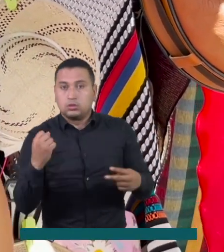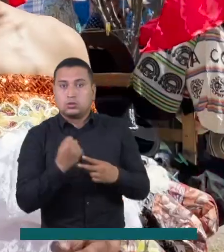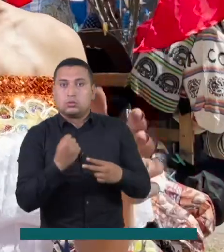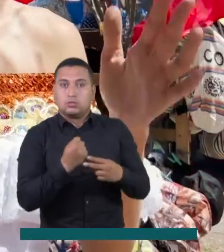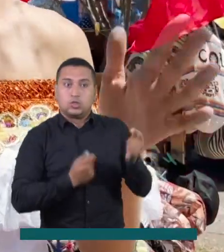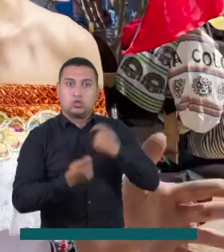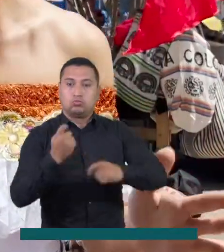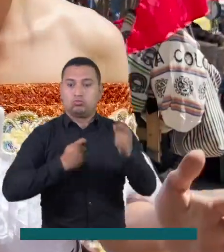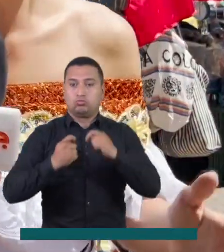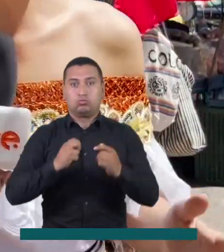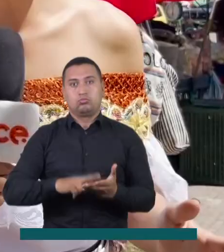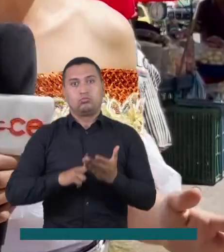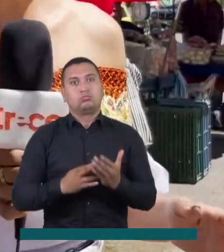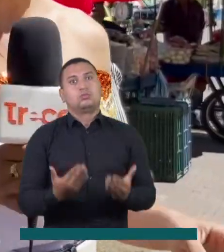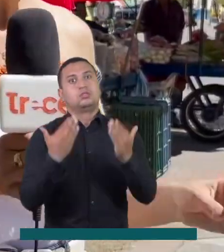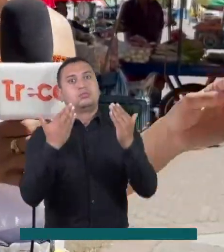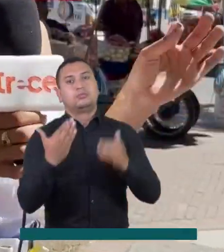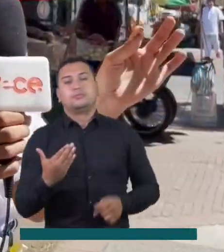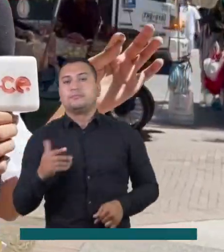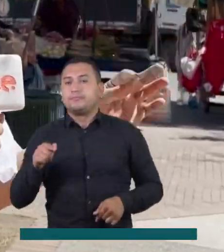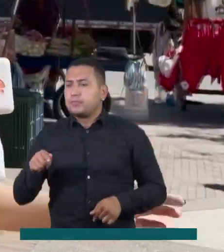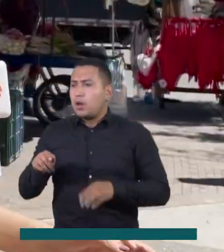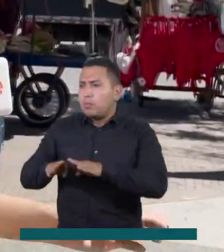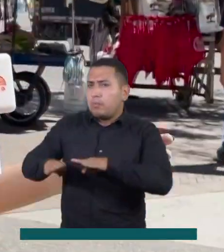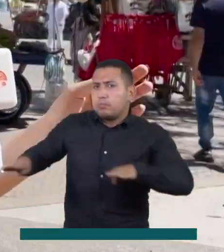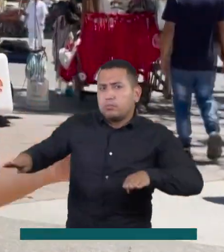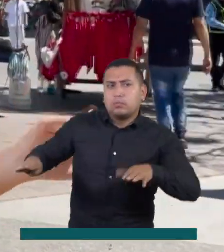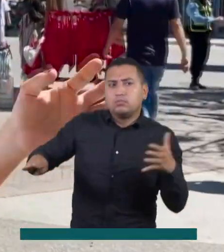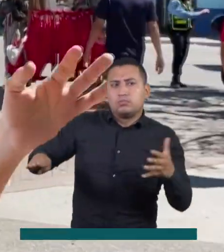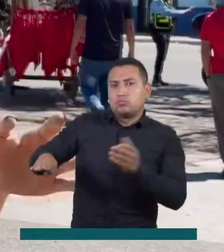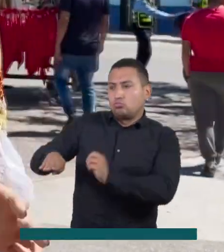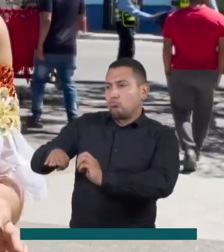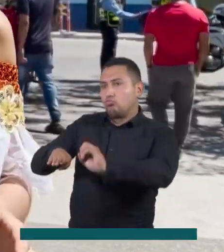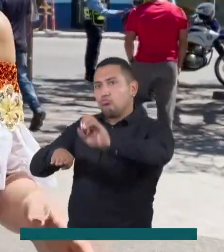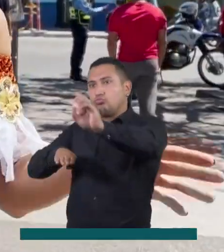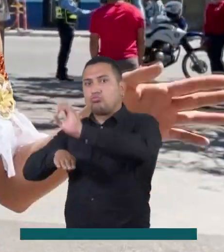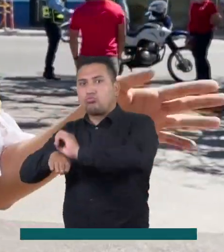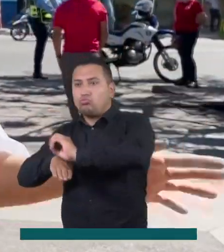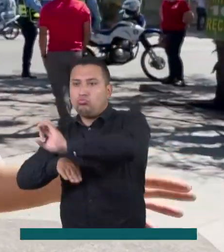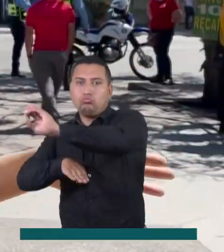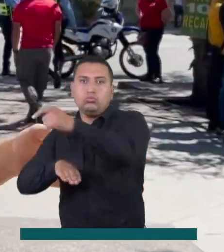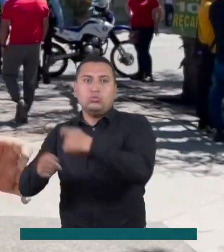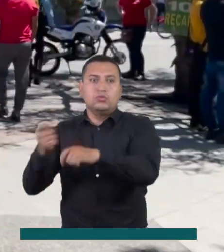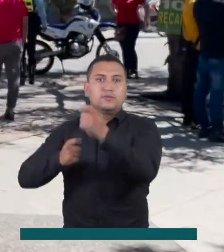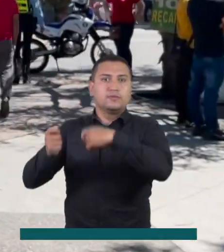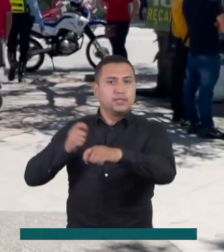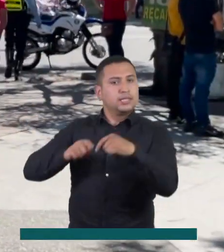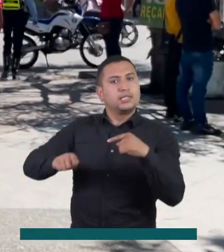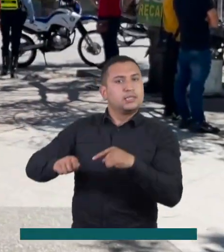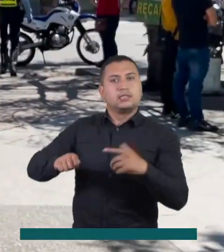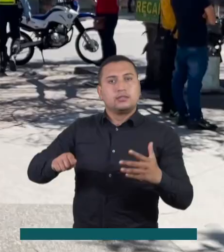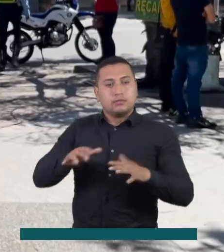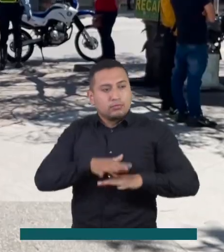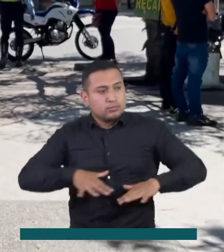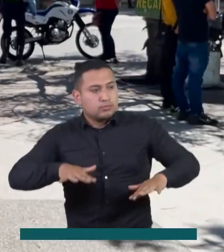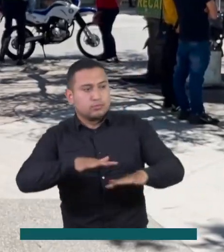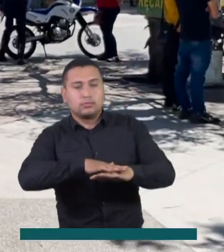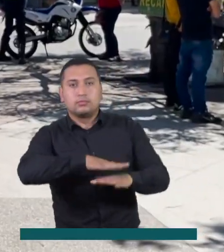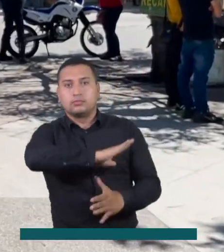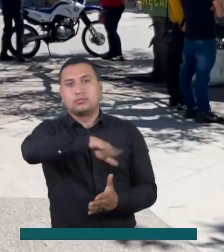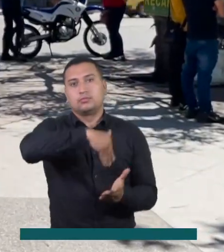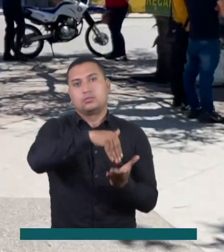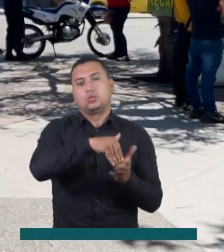nuestro hogar. La presencia de estos carritos se da en las plazoletas y parques principales, como este, la plaza cívica de la ciudad de Neiva,